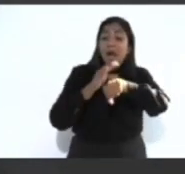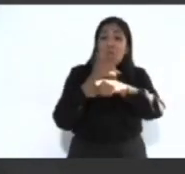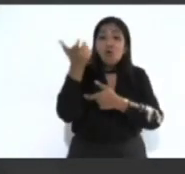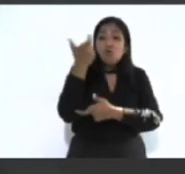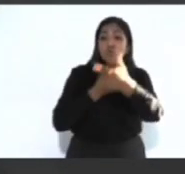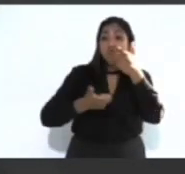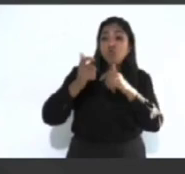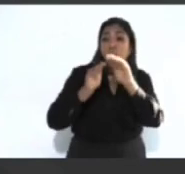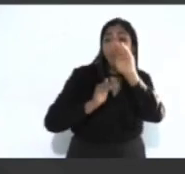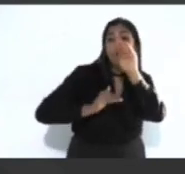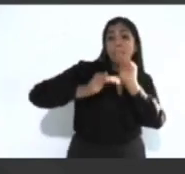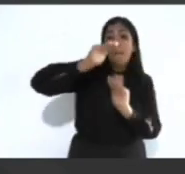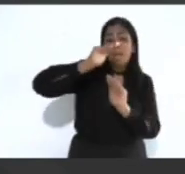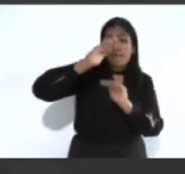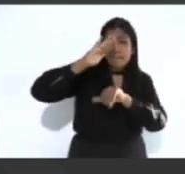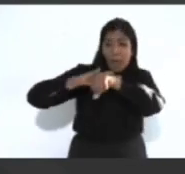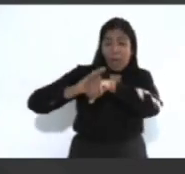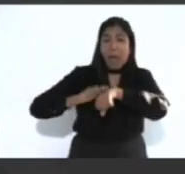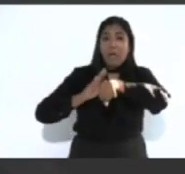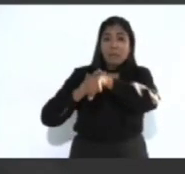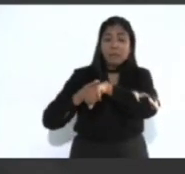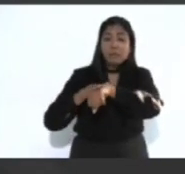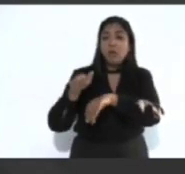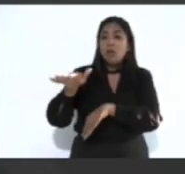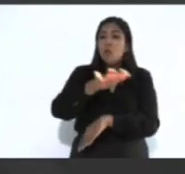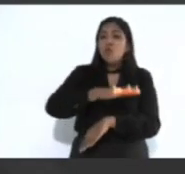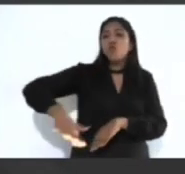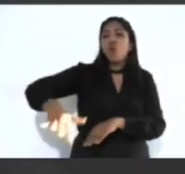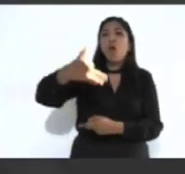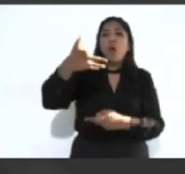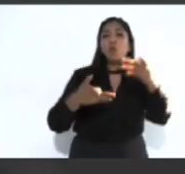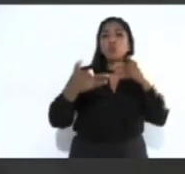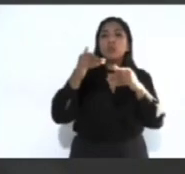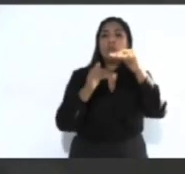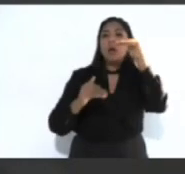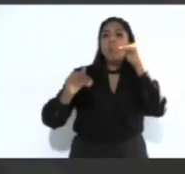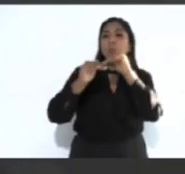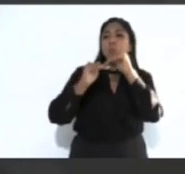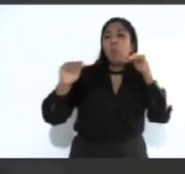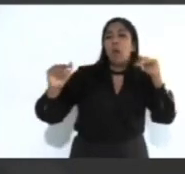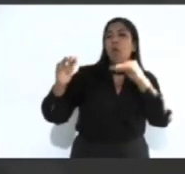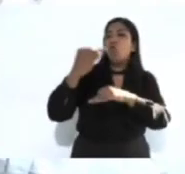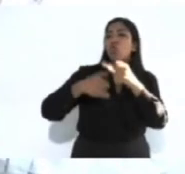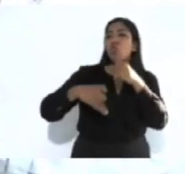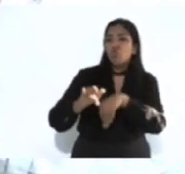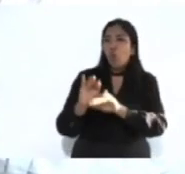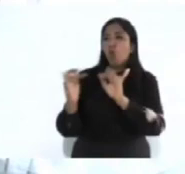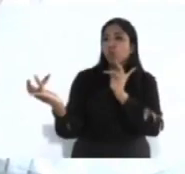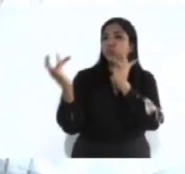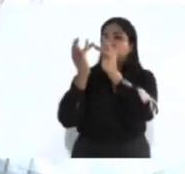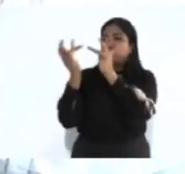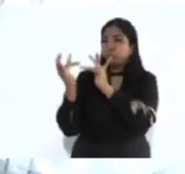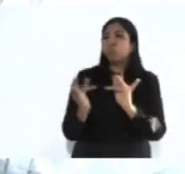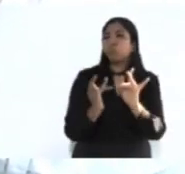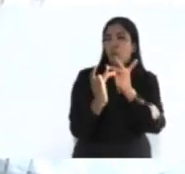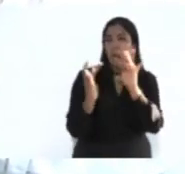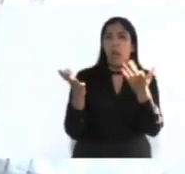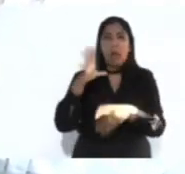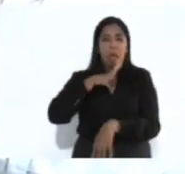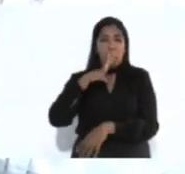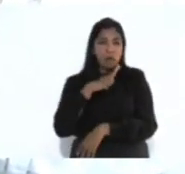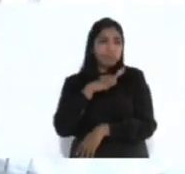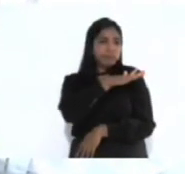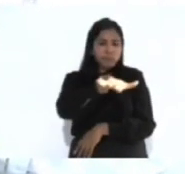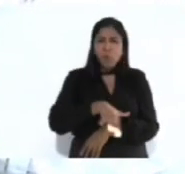al bienestar social de este gran país, a que con encendida pasión y